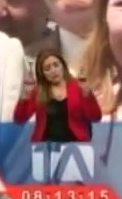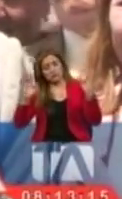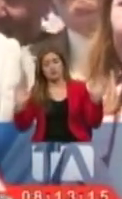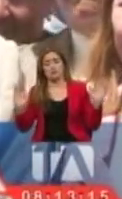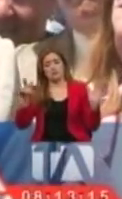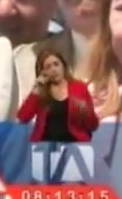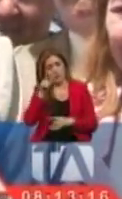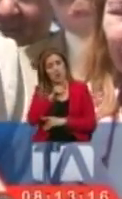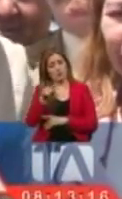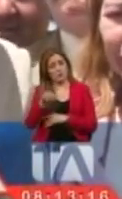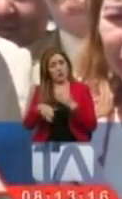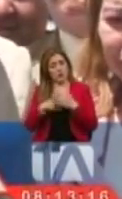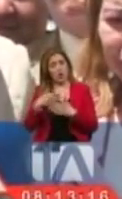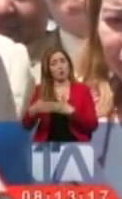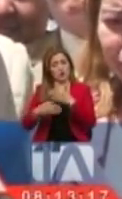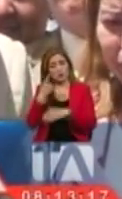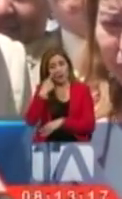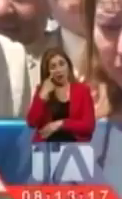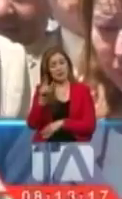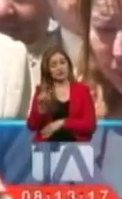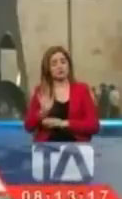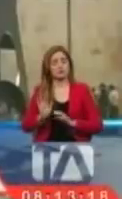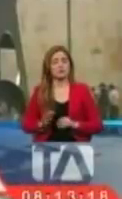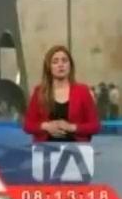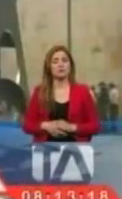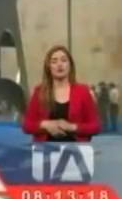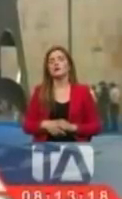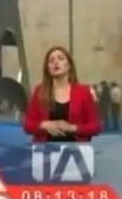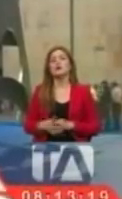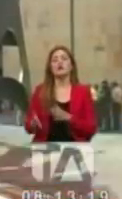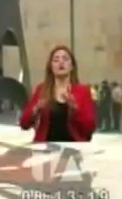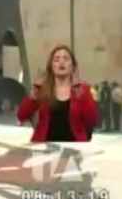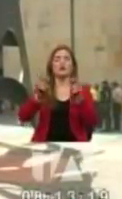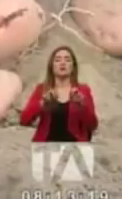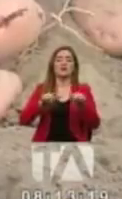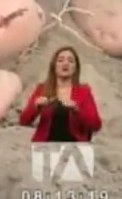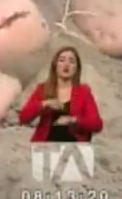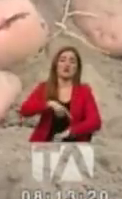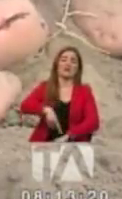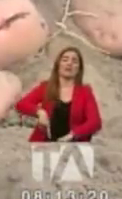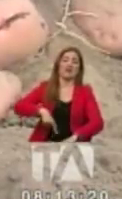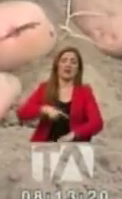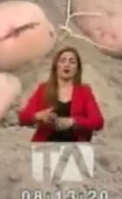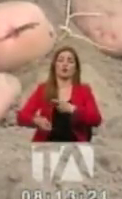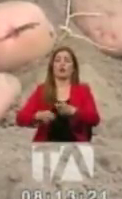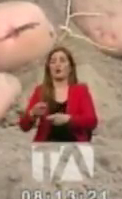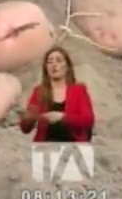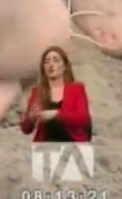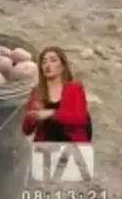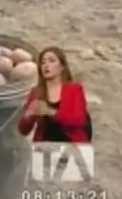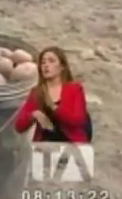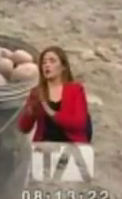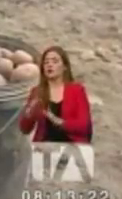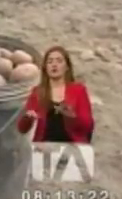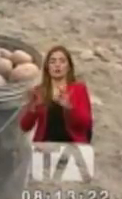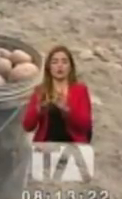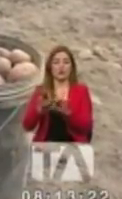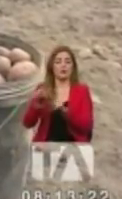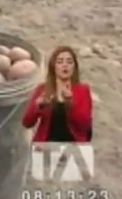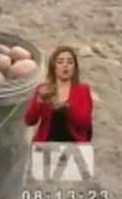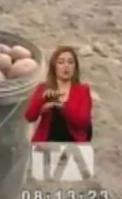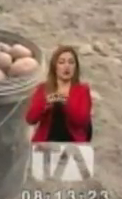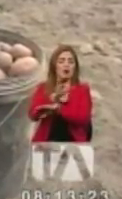nosotros somos los veedores que estaremos aquí presentes temas como la burocracia la comercialización de productos son prioridad para los